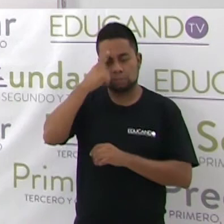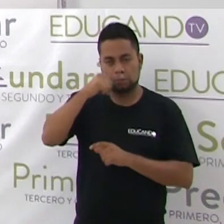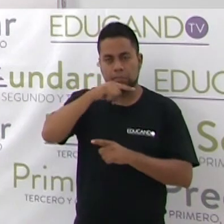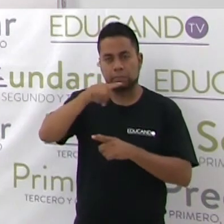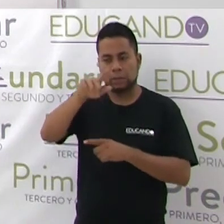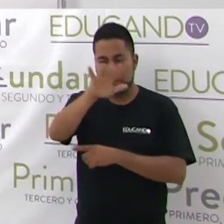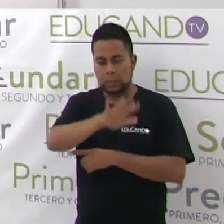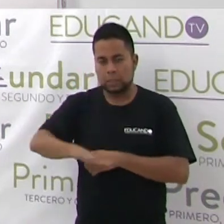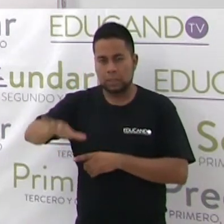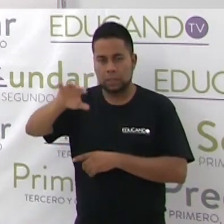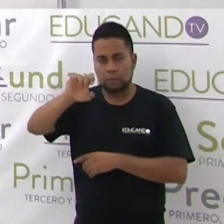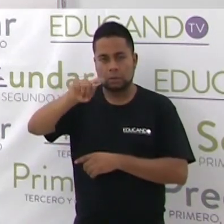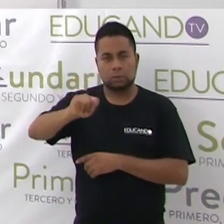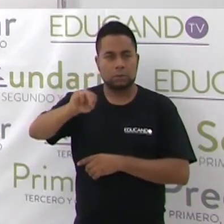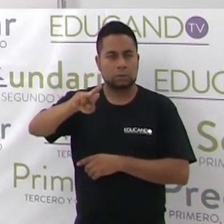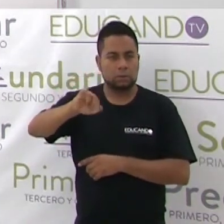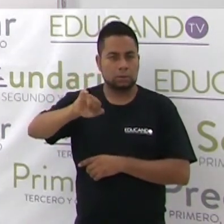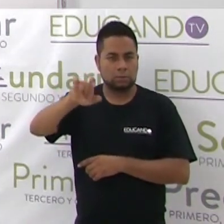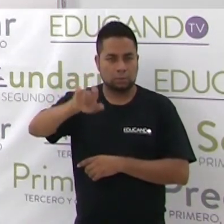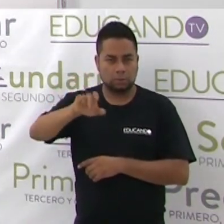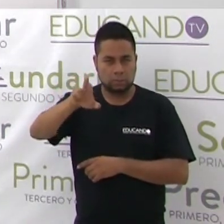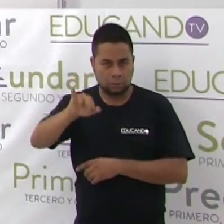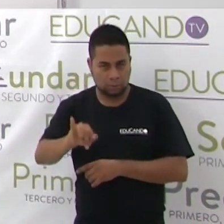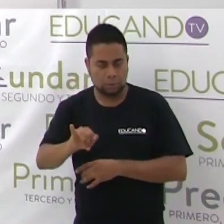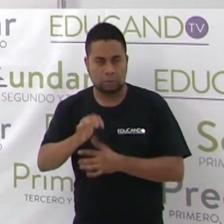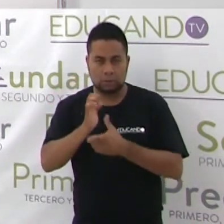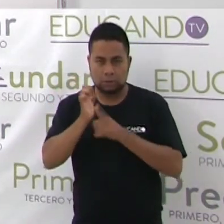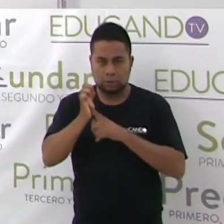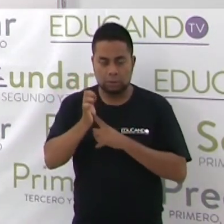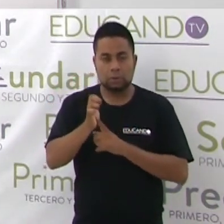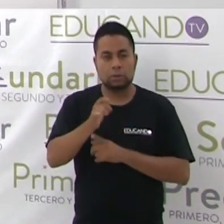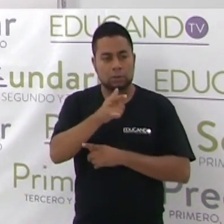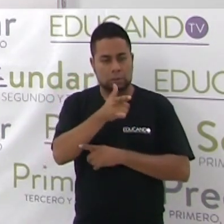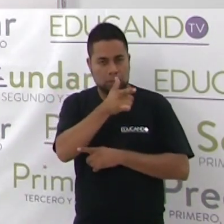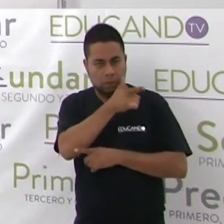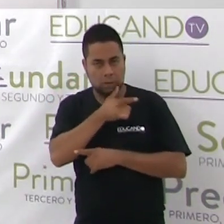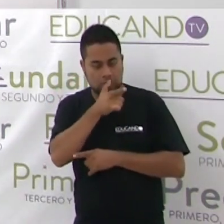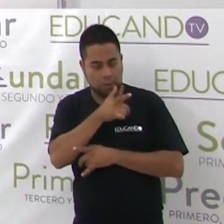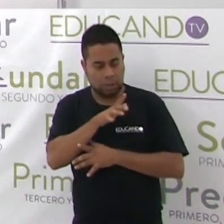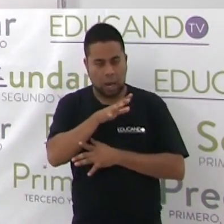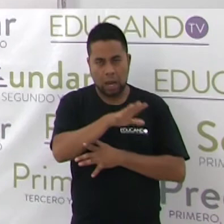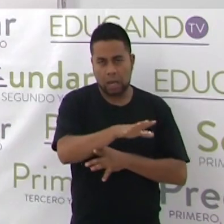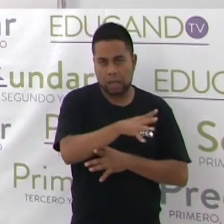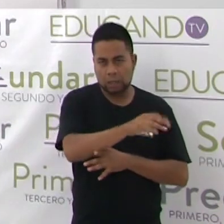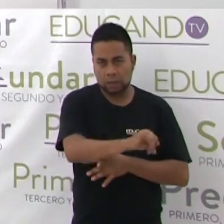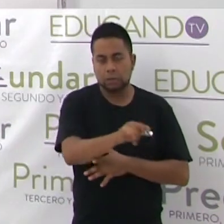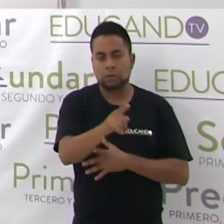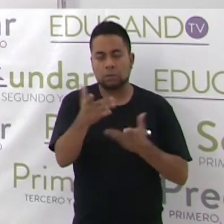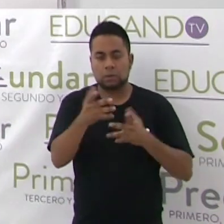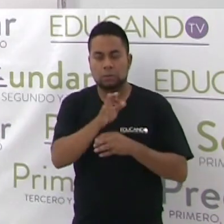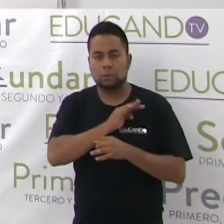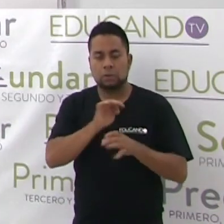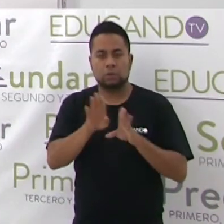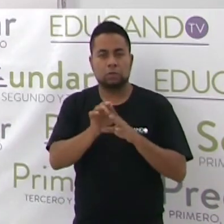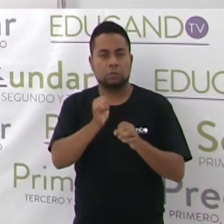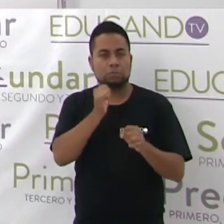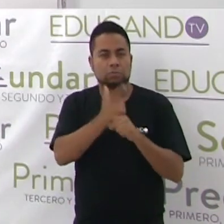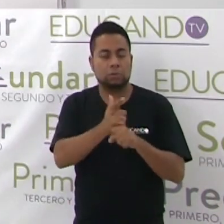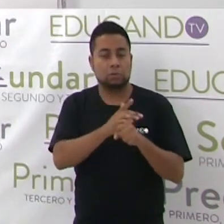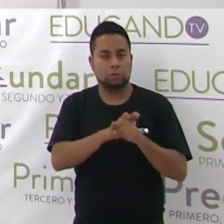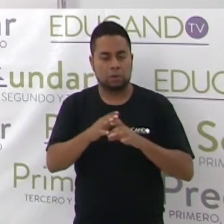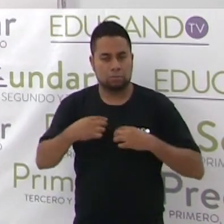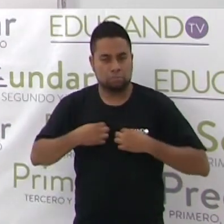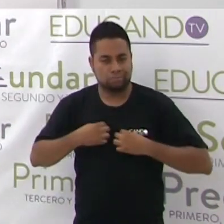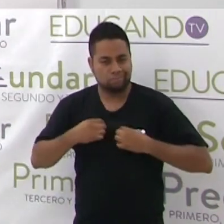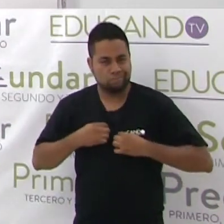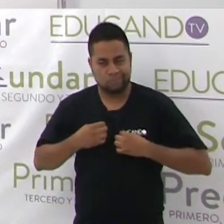triqui. ¿Sí? Entonces, esta lengua se maneja en esta parte. Ustedes pueden hasta identificar la